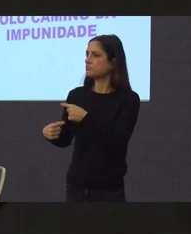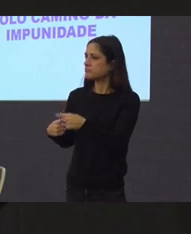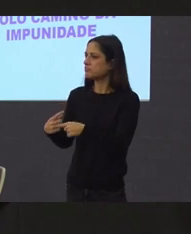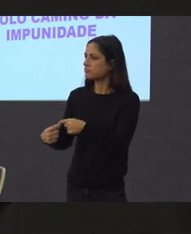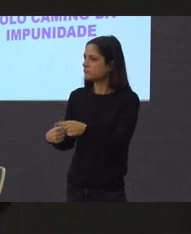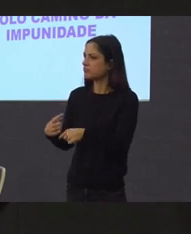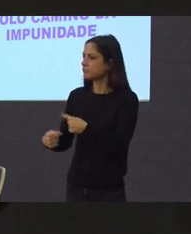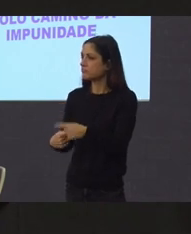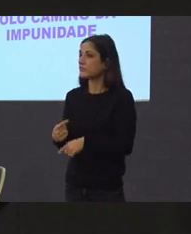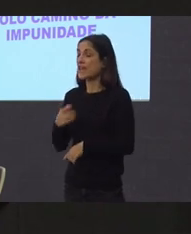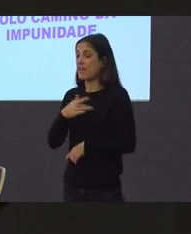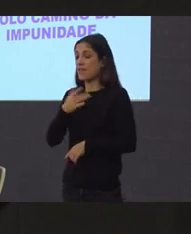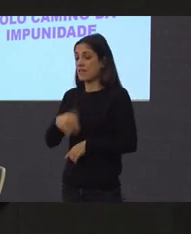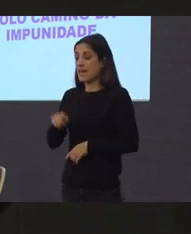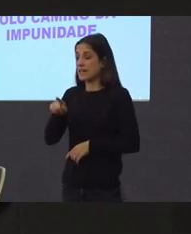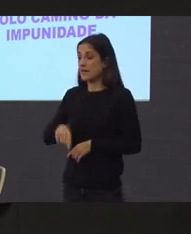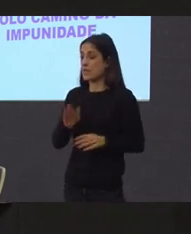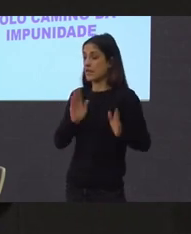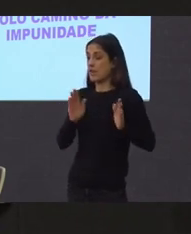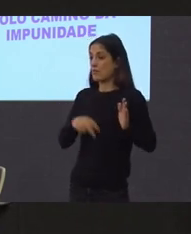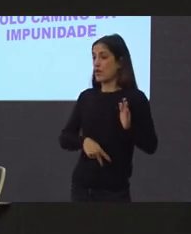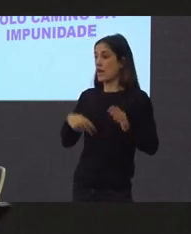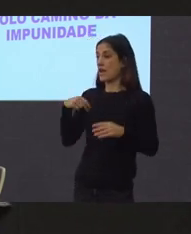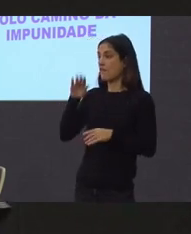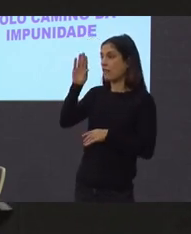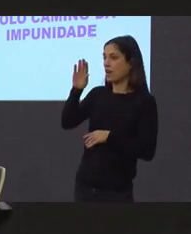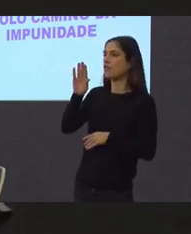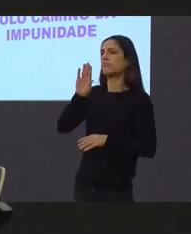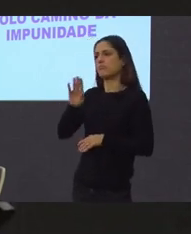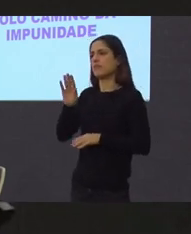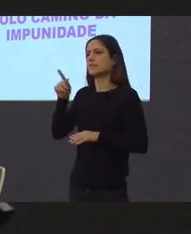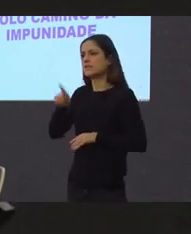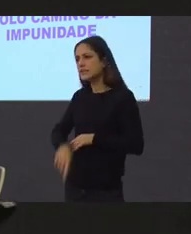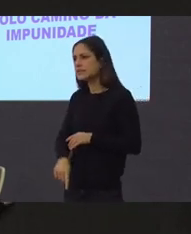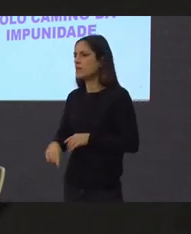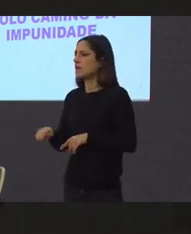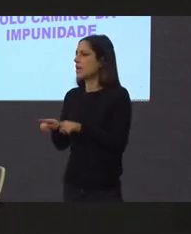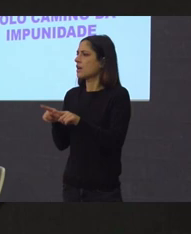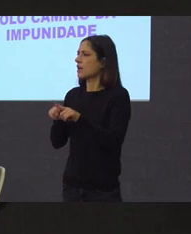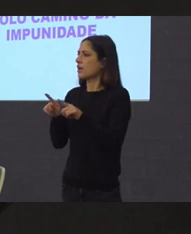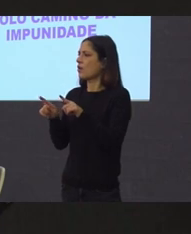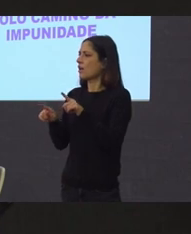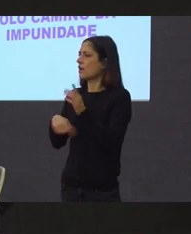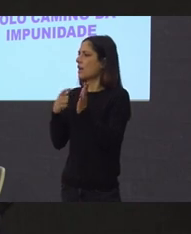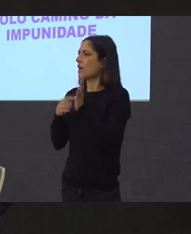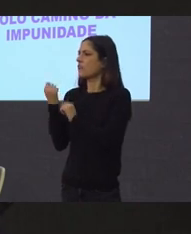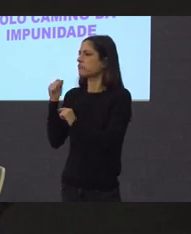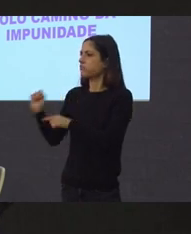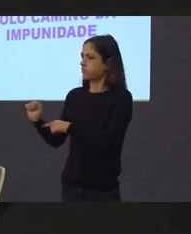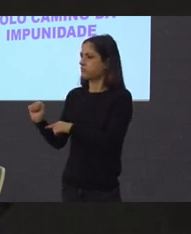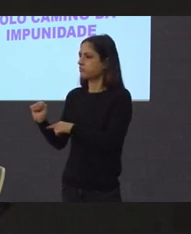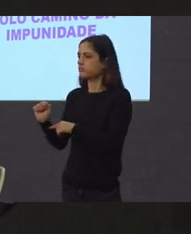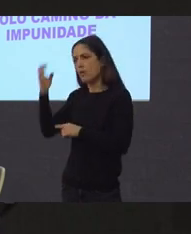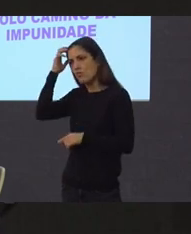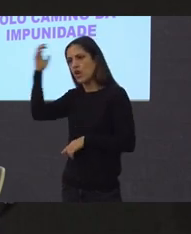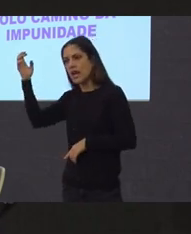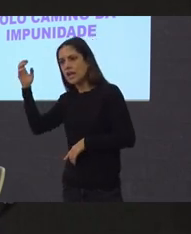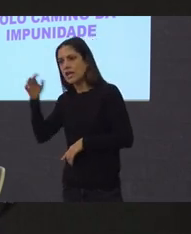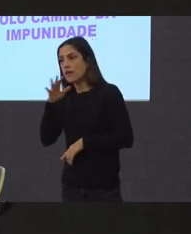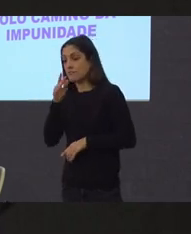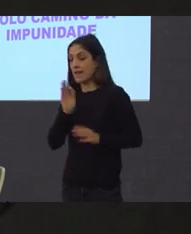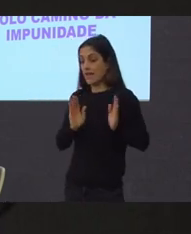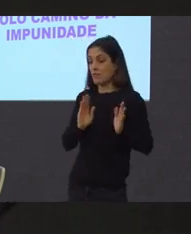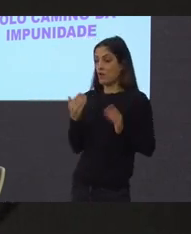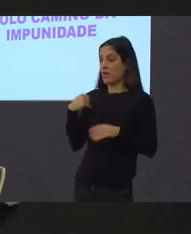crímenes do franquismo, pero tamén afecta aos crímenes da monarquía, que son crímenes do franquismo que están sin investigar,